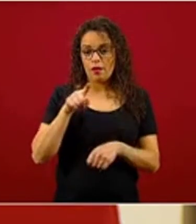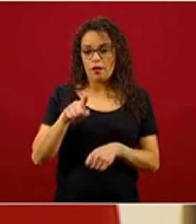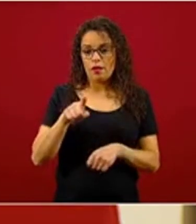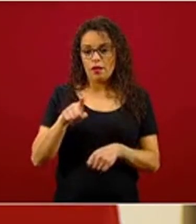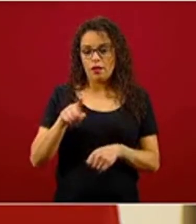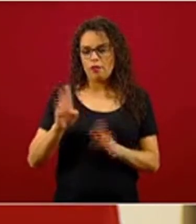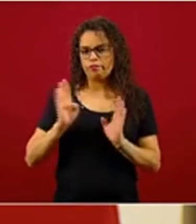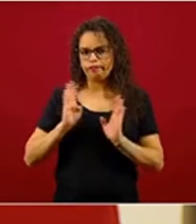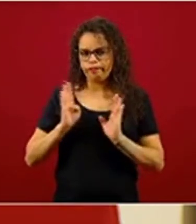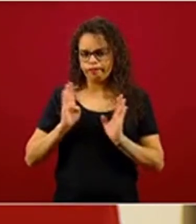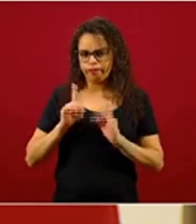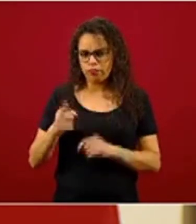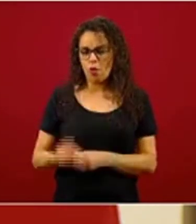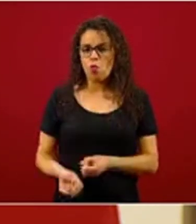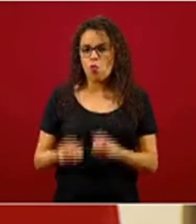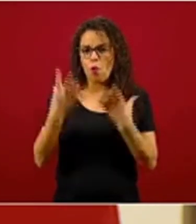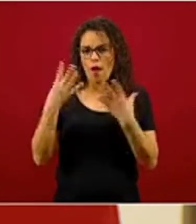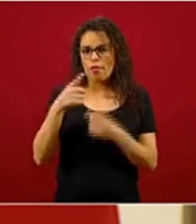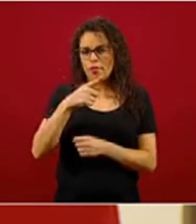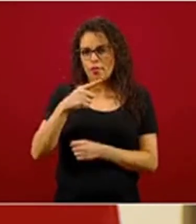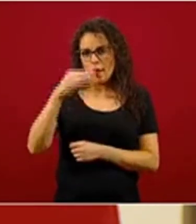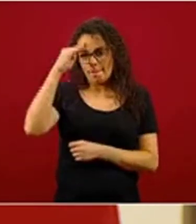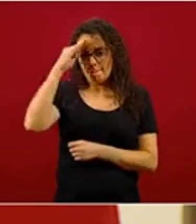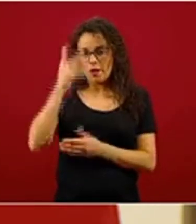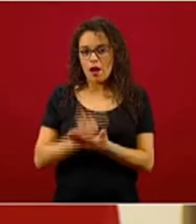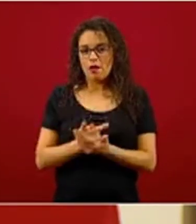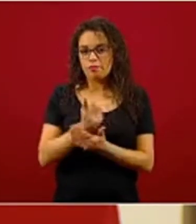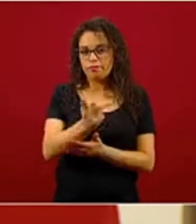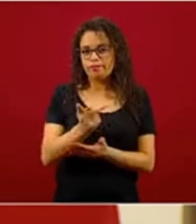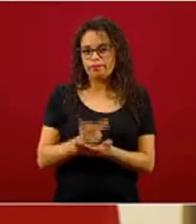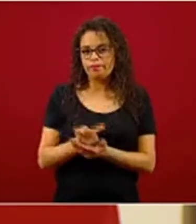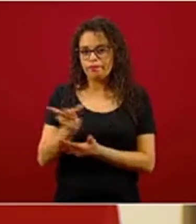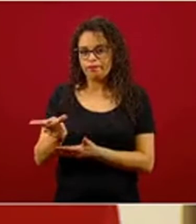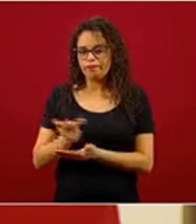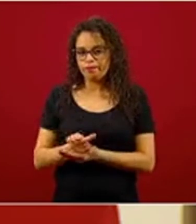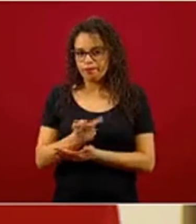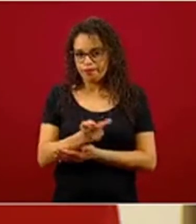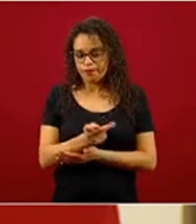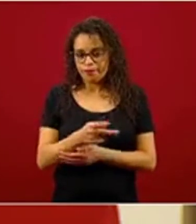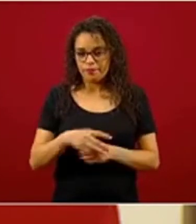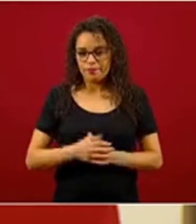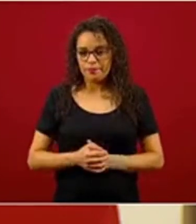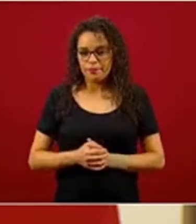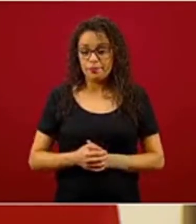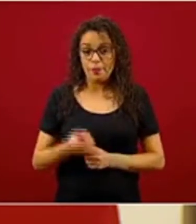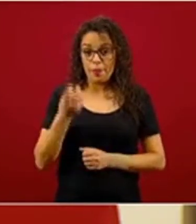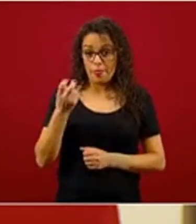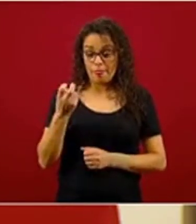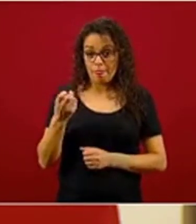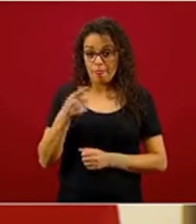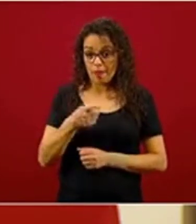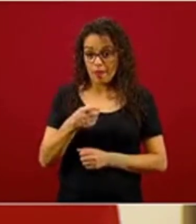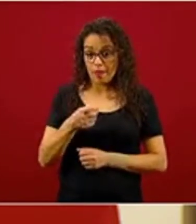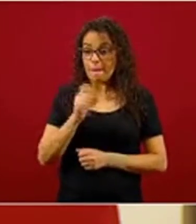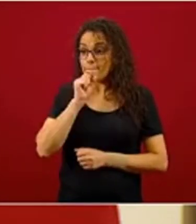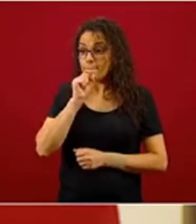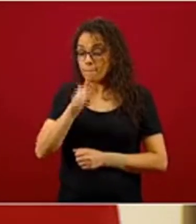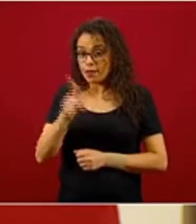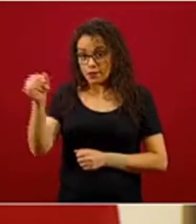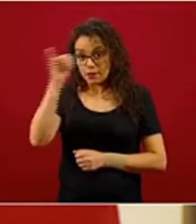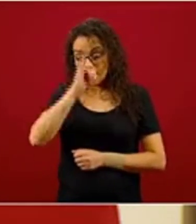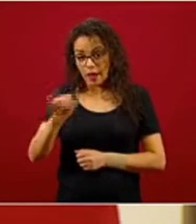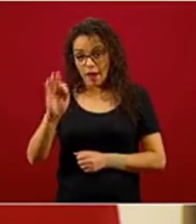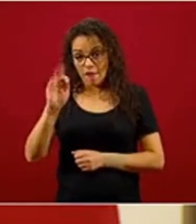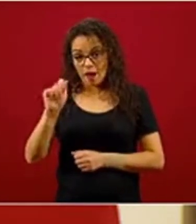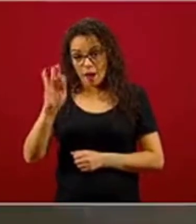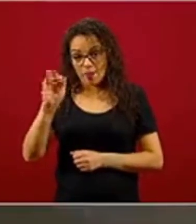¿cuántas condecoraciones están planteando que se entreguen? Y bueno, ya hablando de condecoraciones, ¿estaría la jefa Fabiana en esta primera